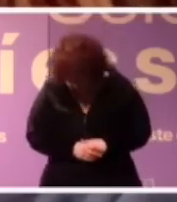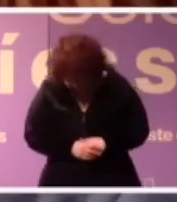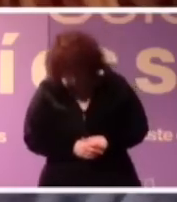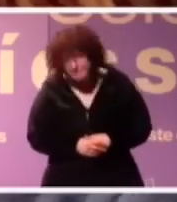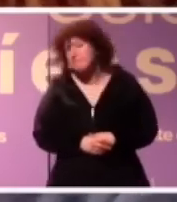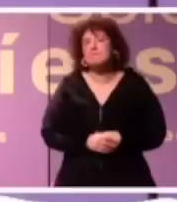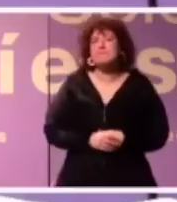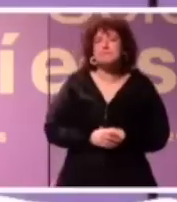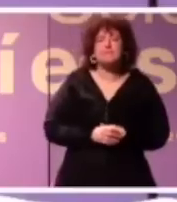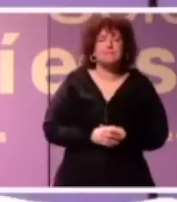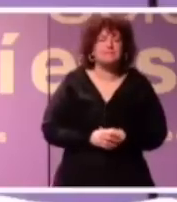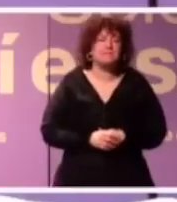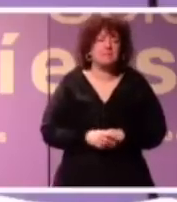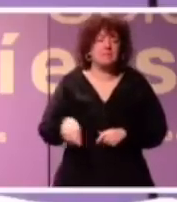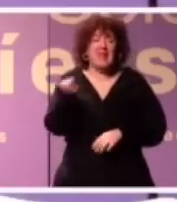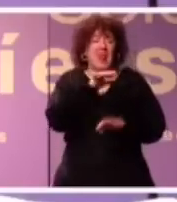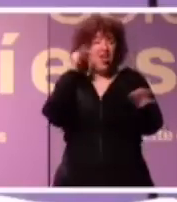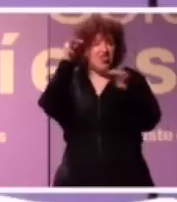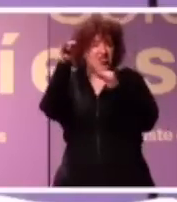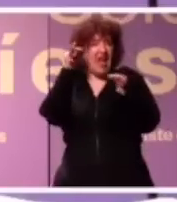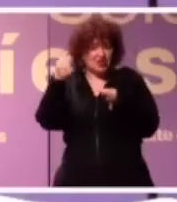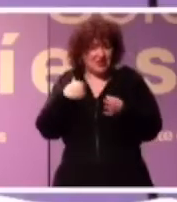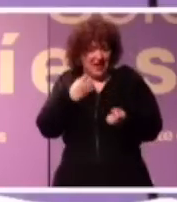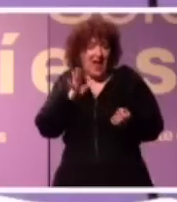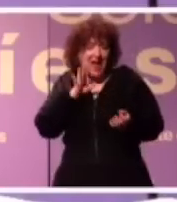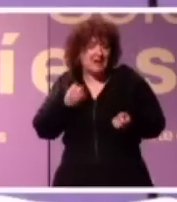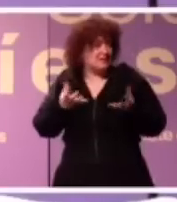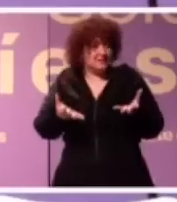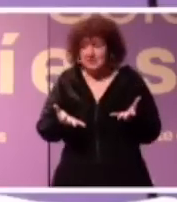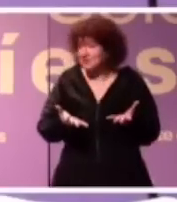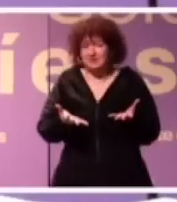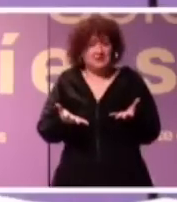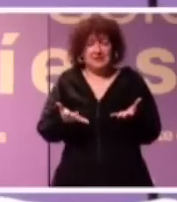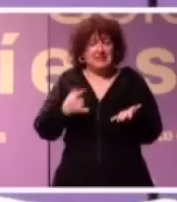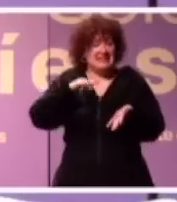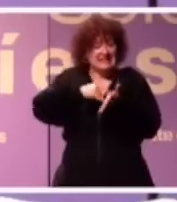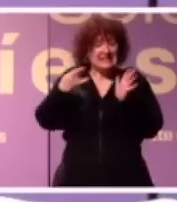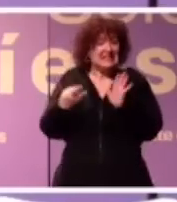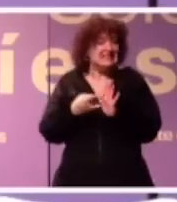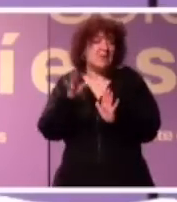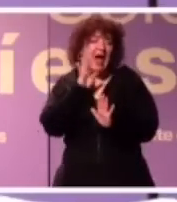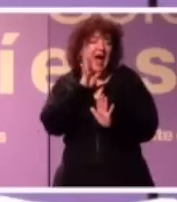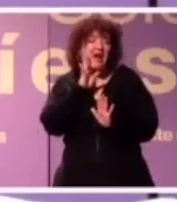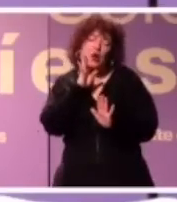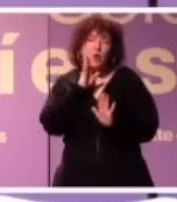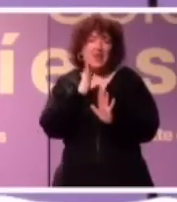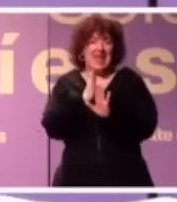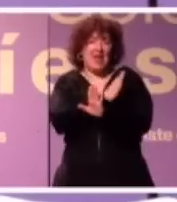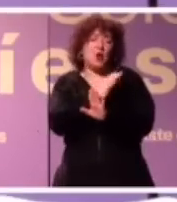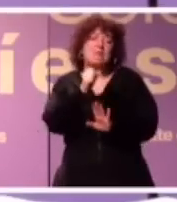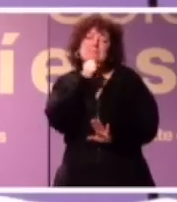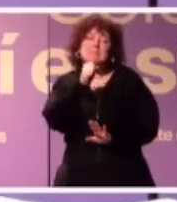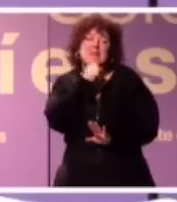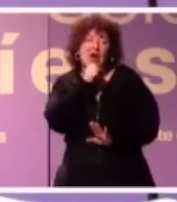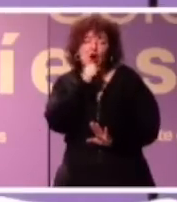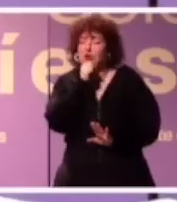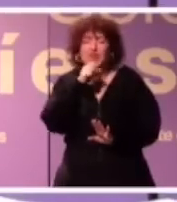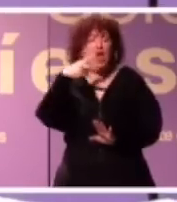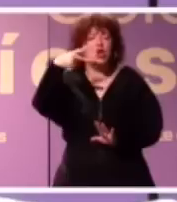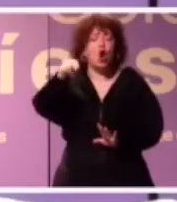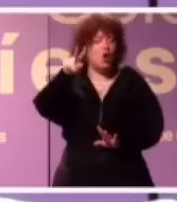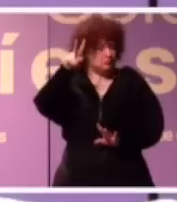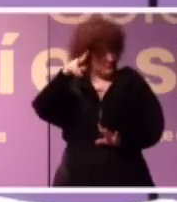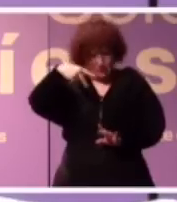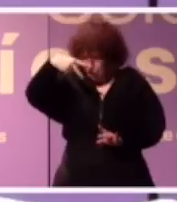estos estos datos son los datos del sistema anterior del viejo sistema del no es